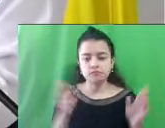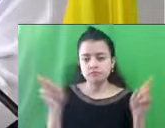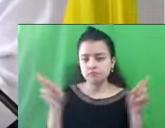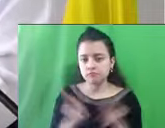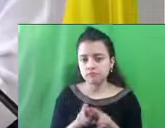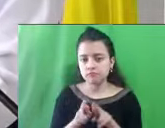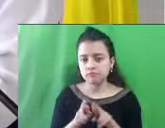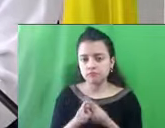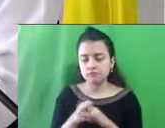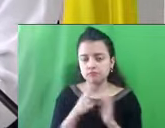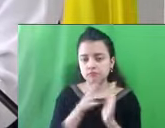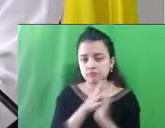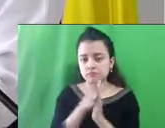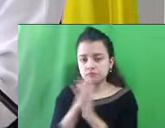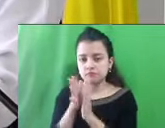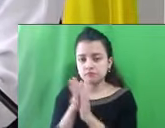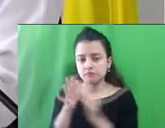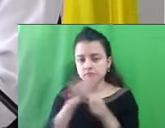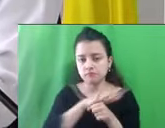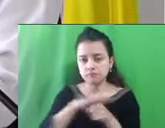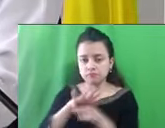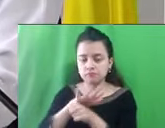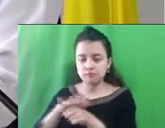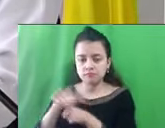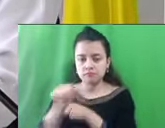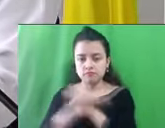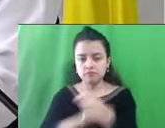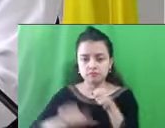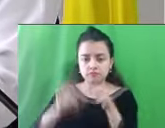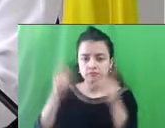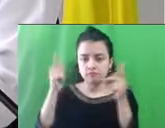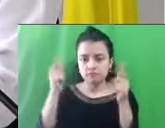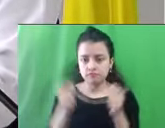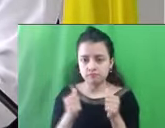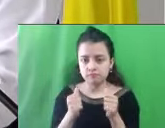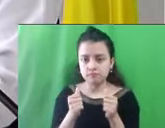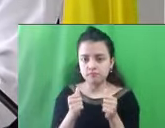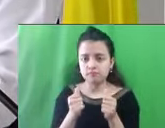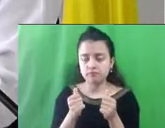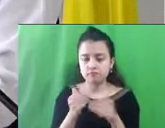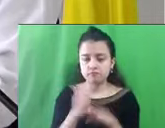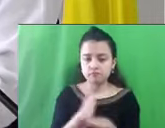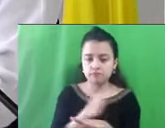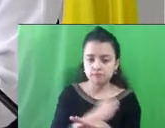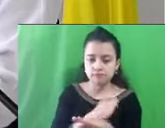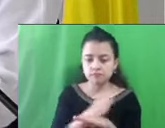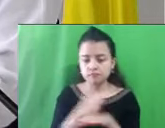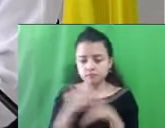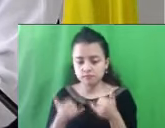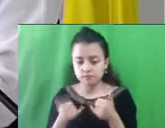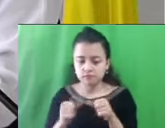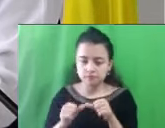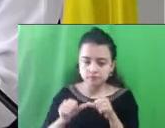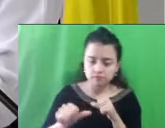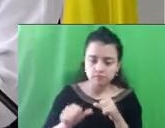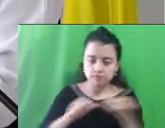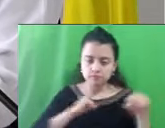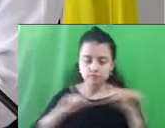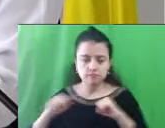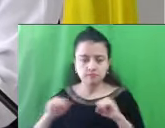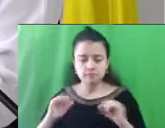las situaciones que se venían presentando, lo que estaba pasando y lo que venimos atacando para un mejoramiento a